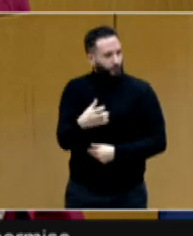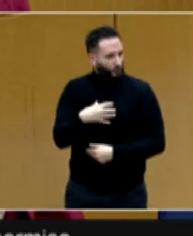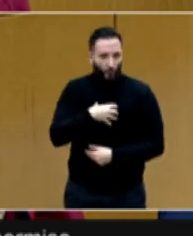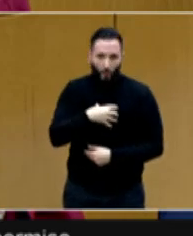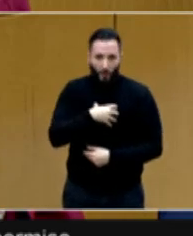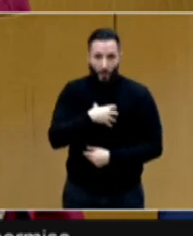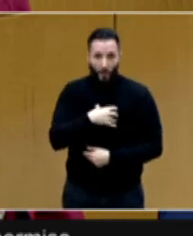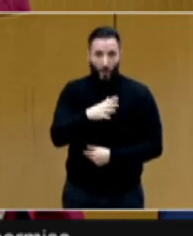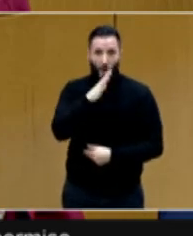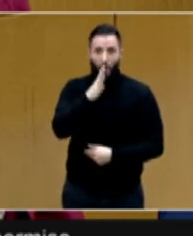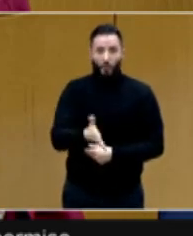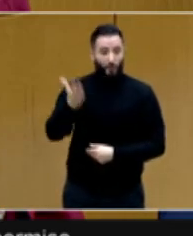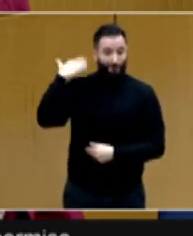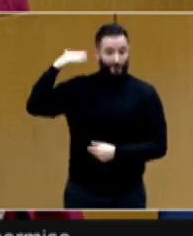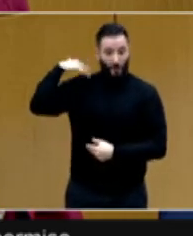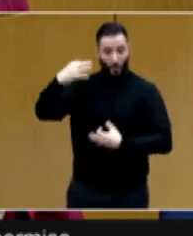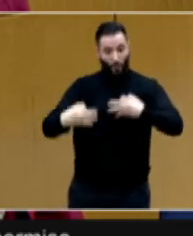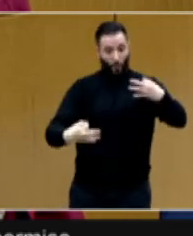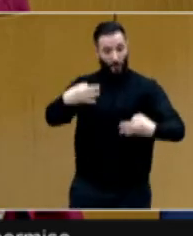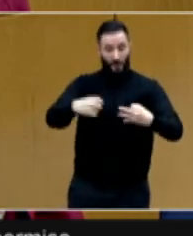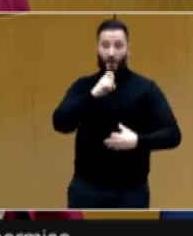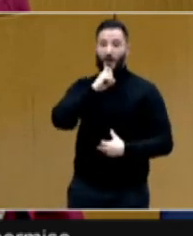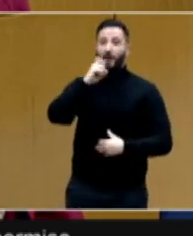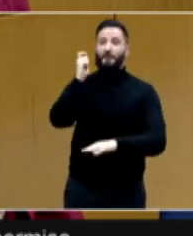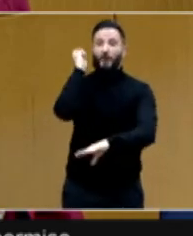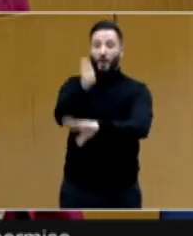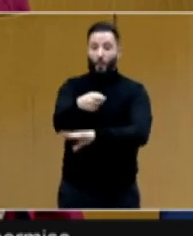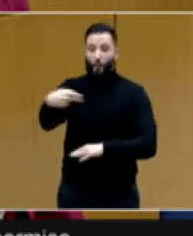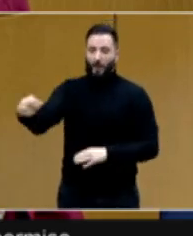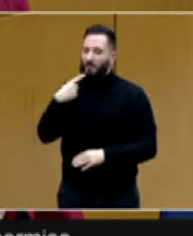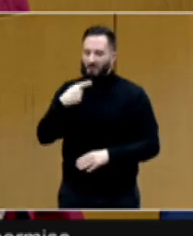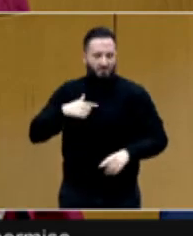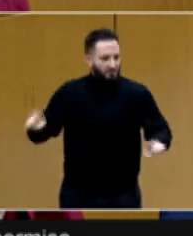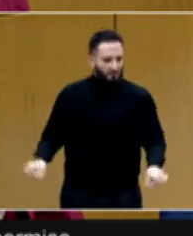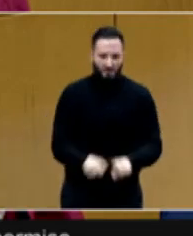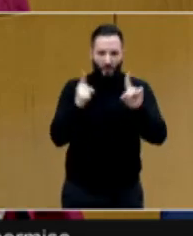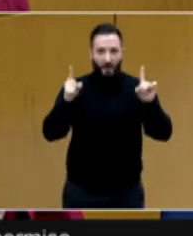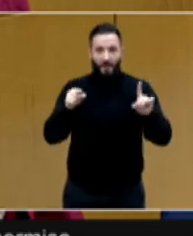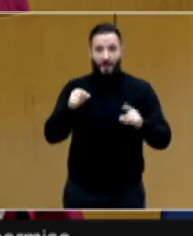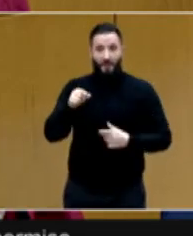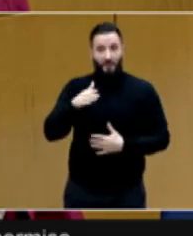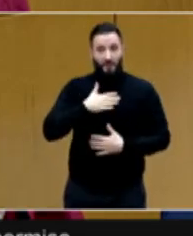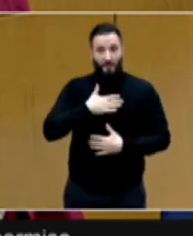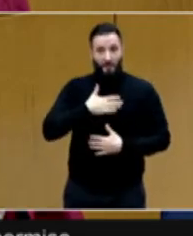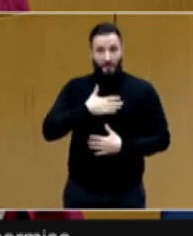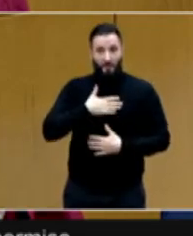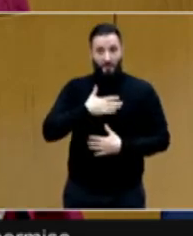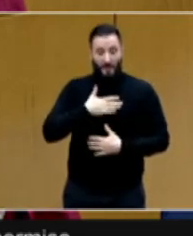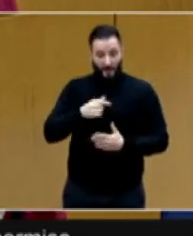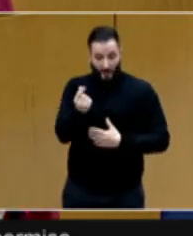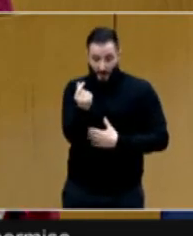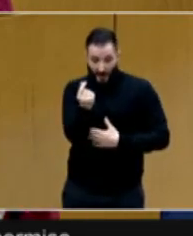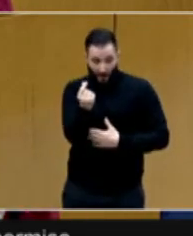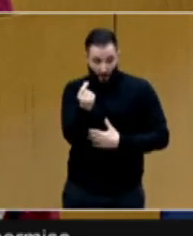fui al juicio de arija fue que quedara igual que mi firma ahí en lo del dinero